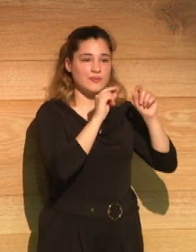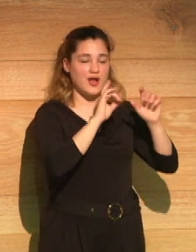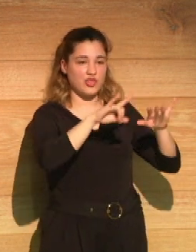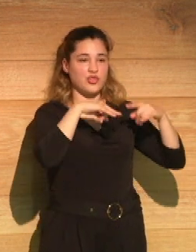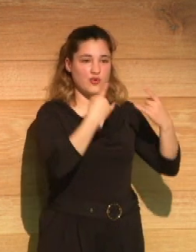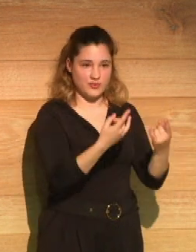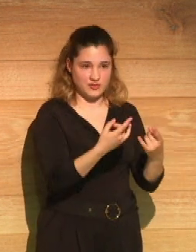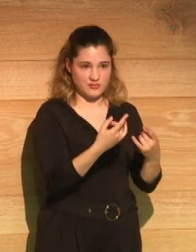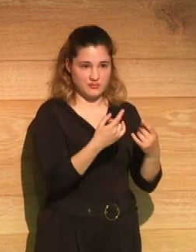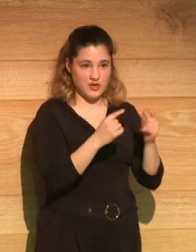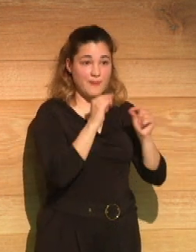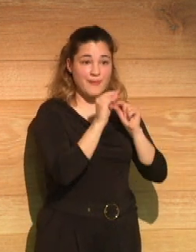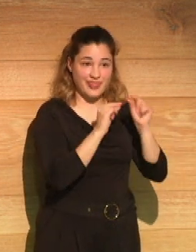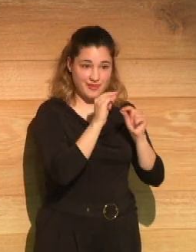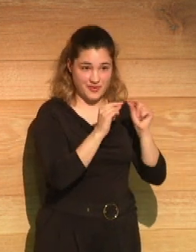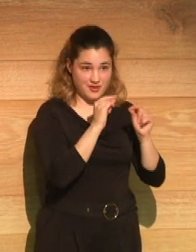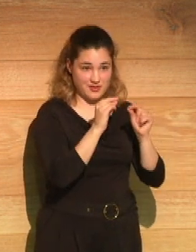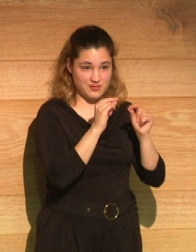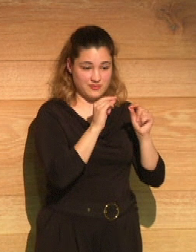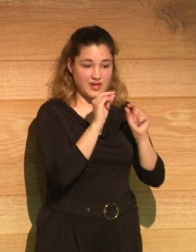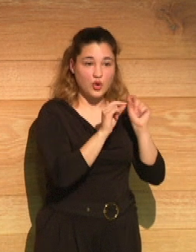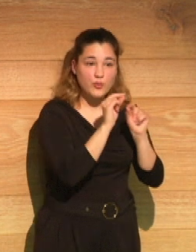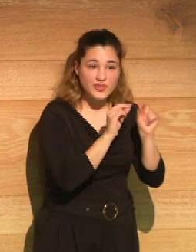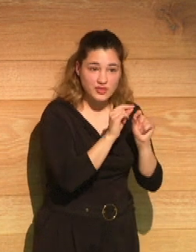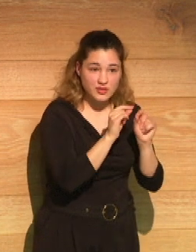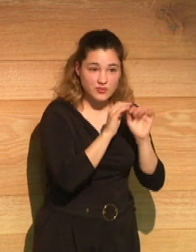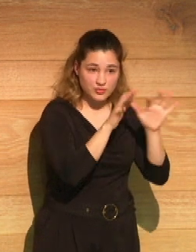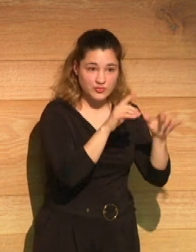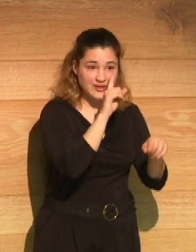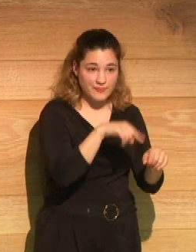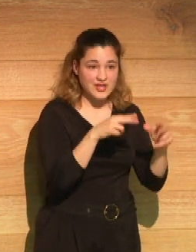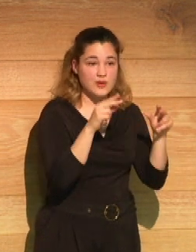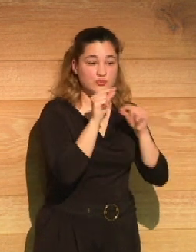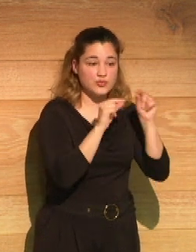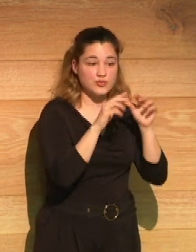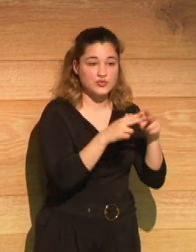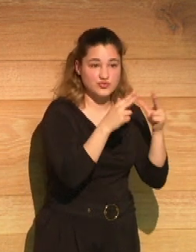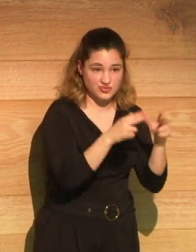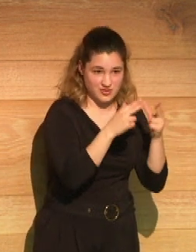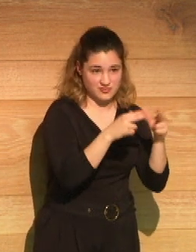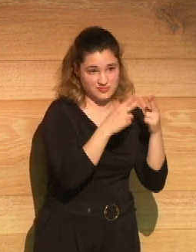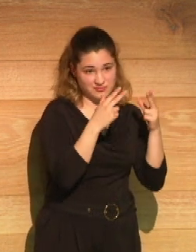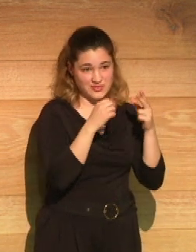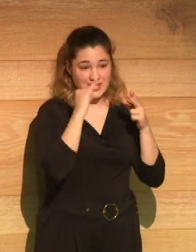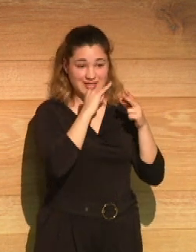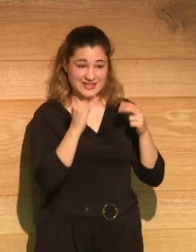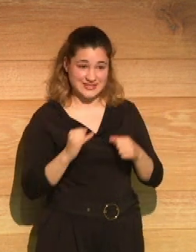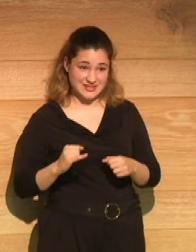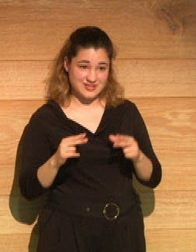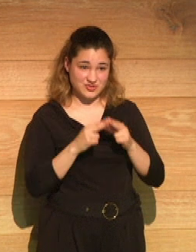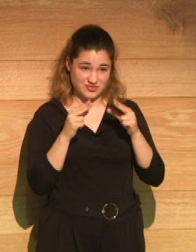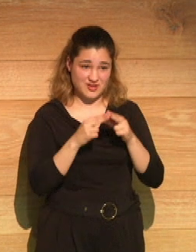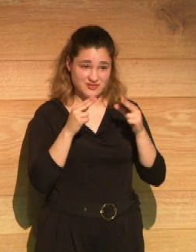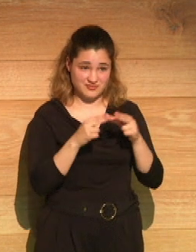tenemos la pandemia social, que es el producto de toda la crisis